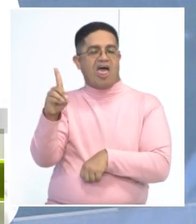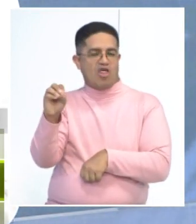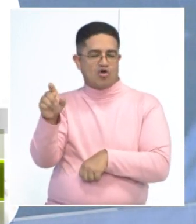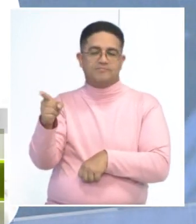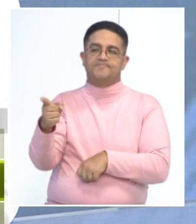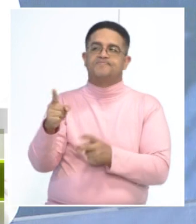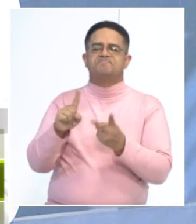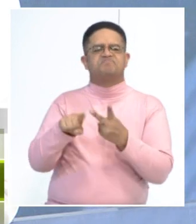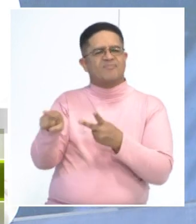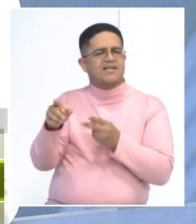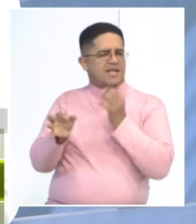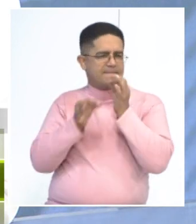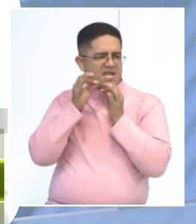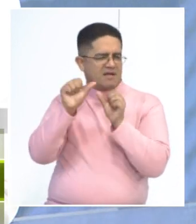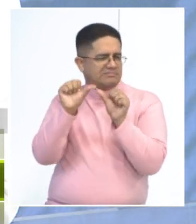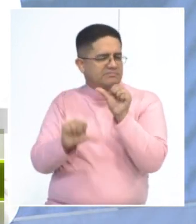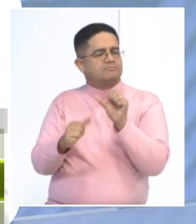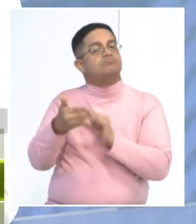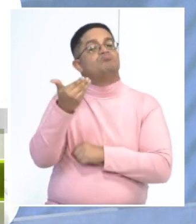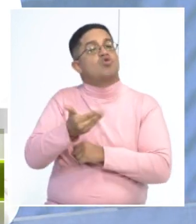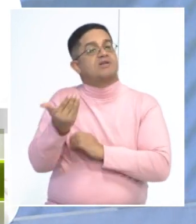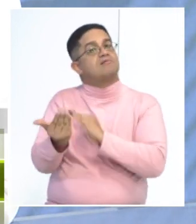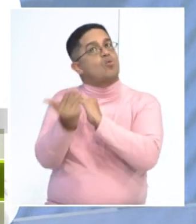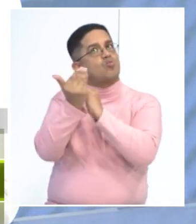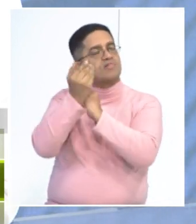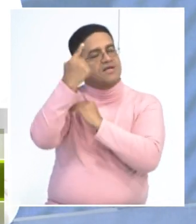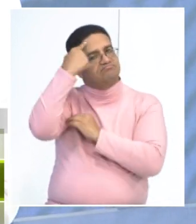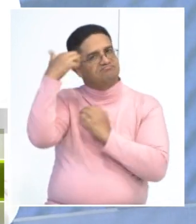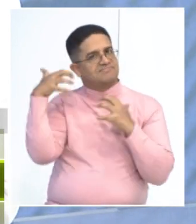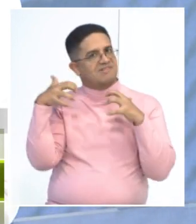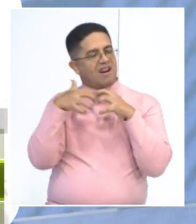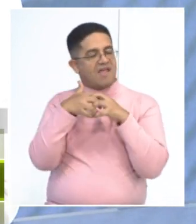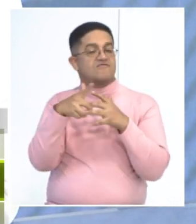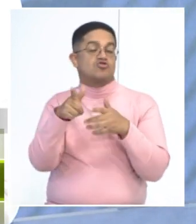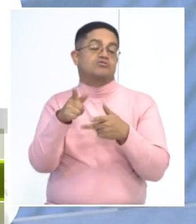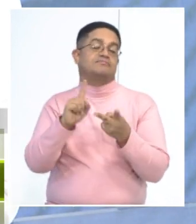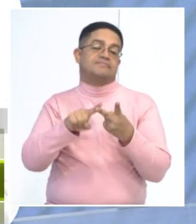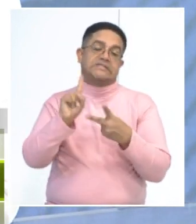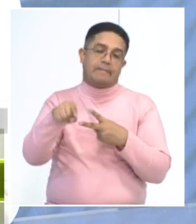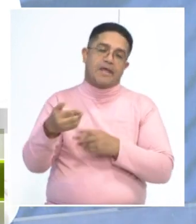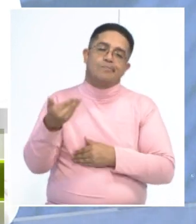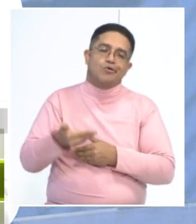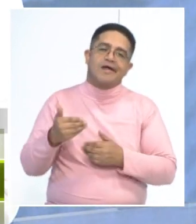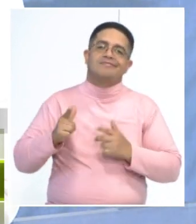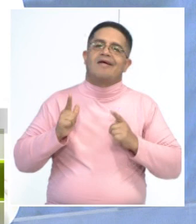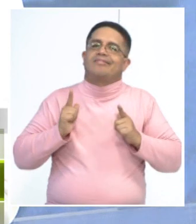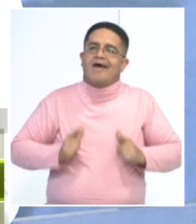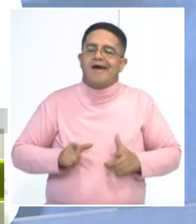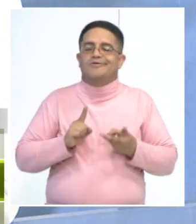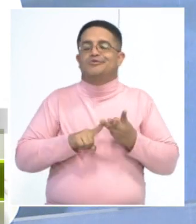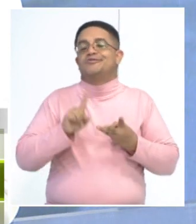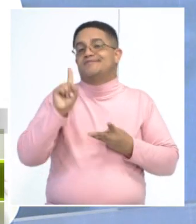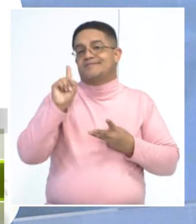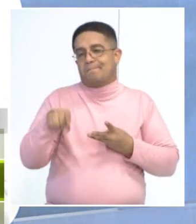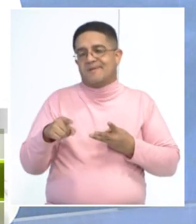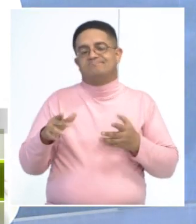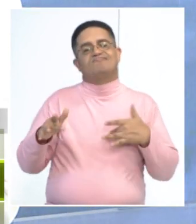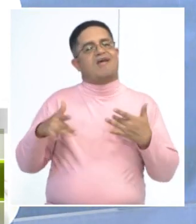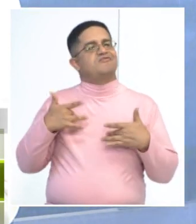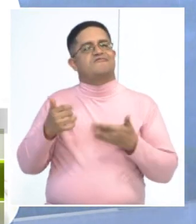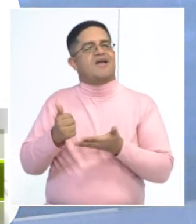la importancia de cuidar nuestro cerebro, este vital órgano, y parte de ello es el descanso, también con actividades que nos ayuden